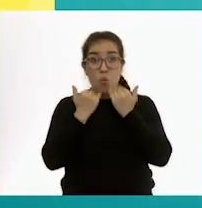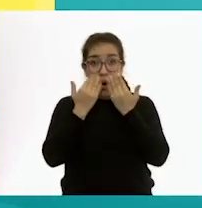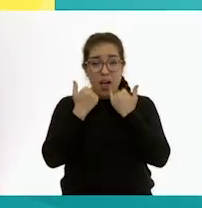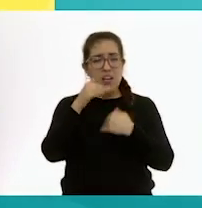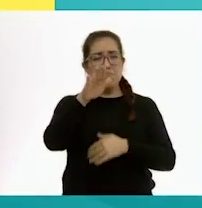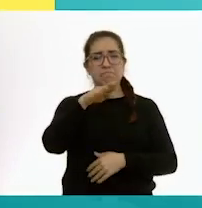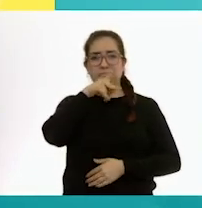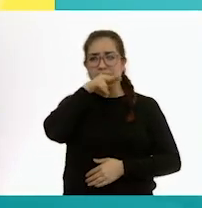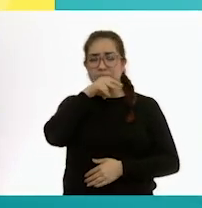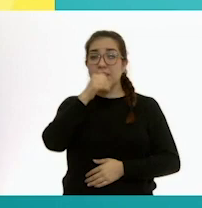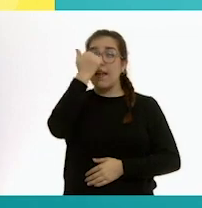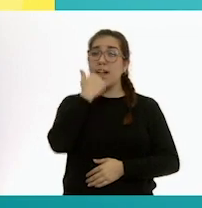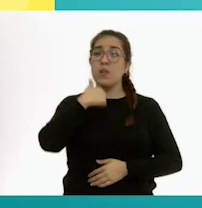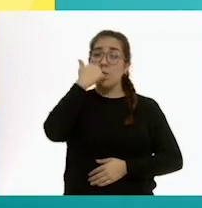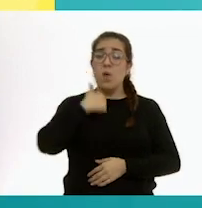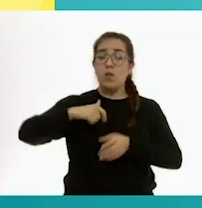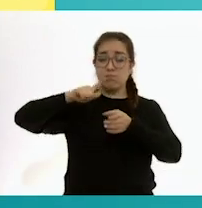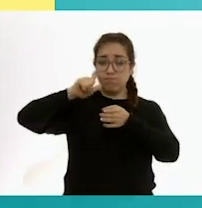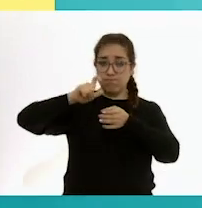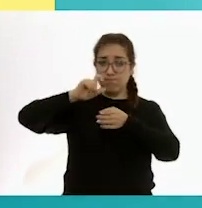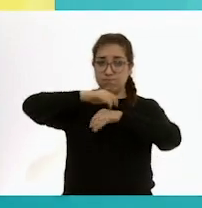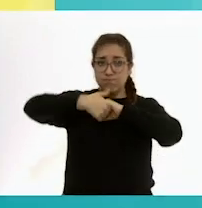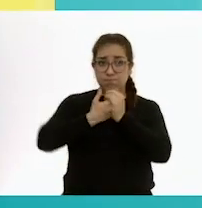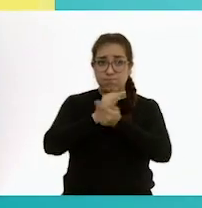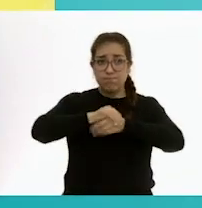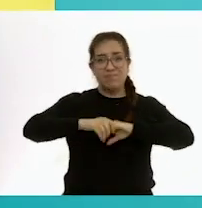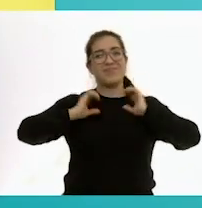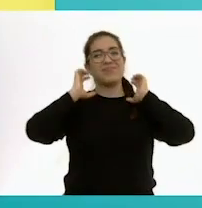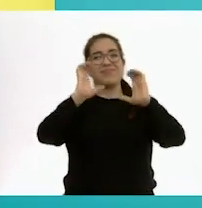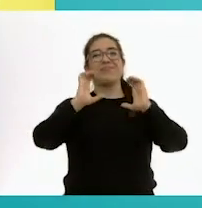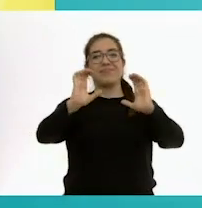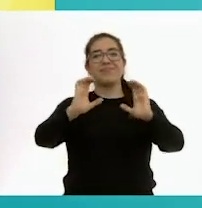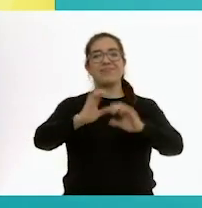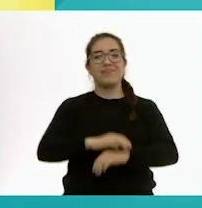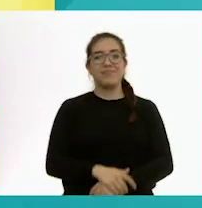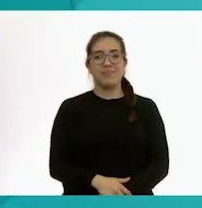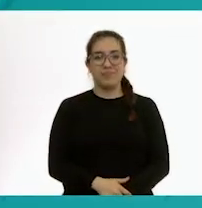usa desinfectantes a base de alcohol. ¡Cuídate!